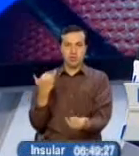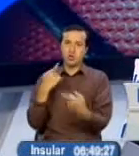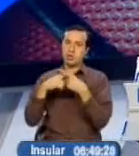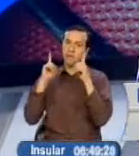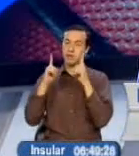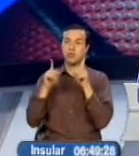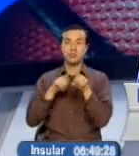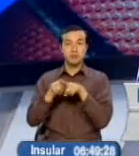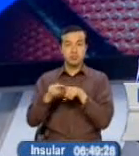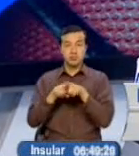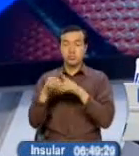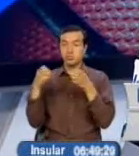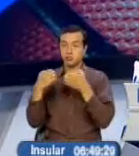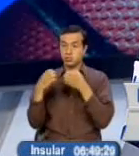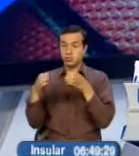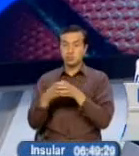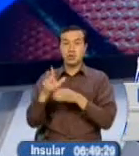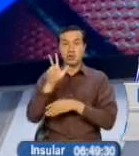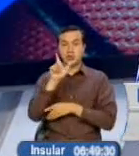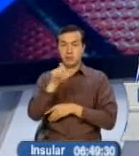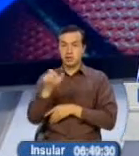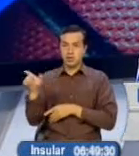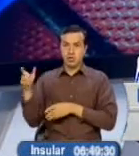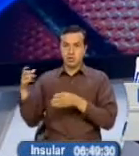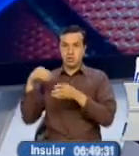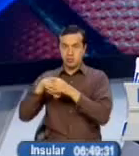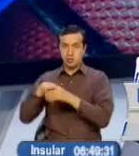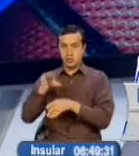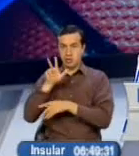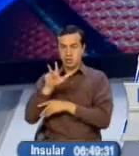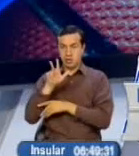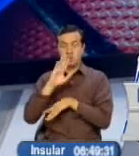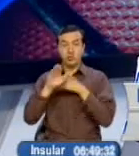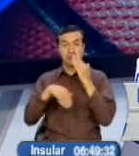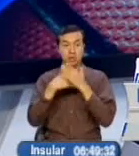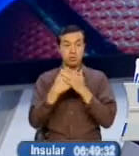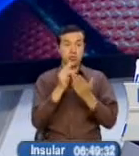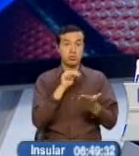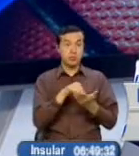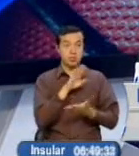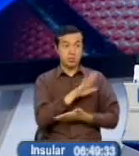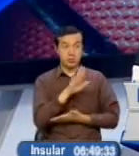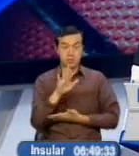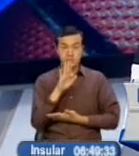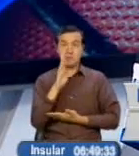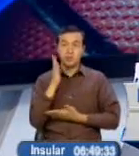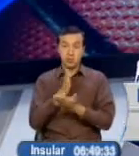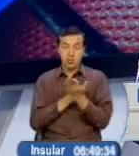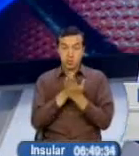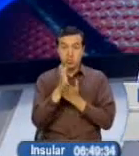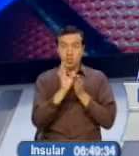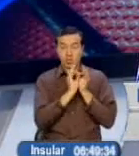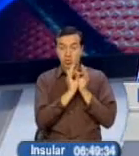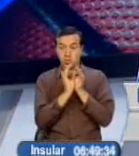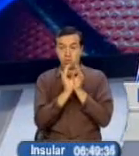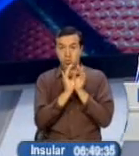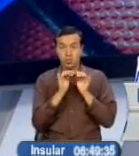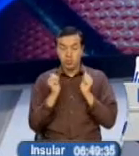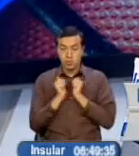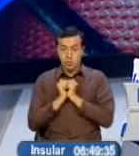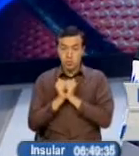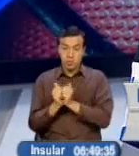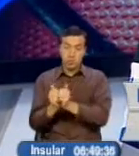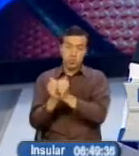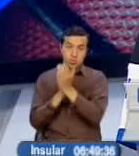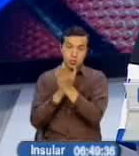se corre, como tú decías, en equipos de 3 personas y absolutamente todos los integrantes deben hacer todo el recorrido juntos. Esto quiere decir